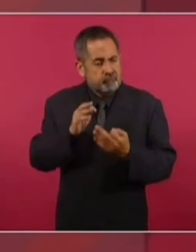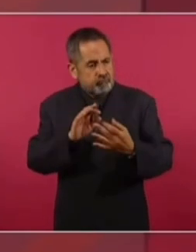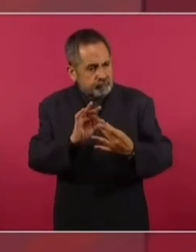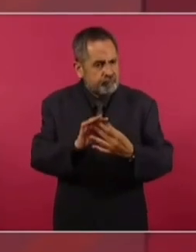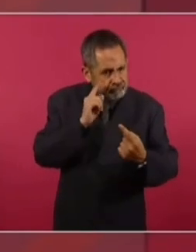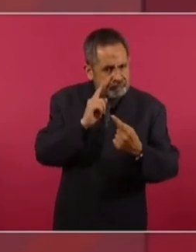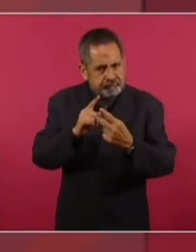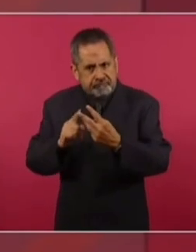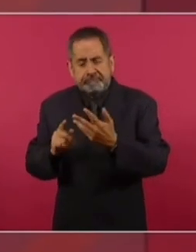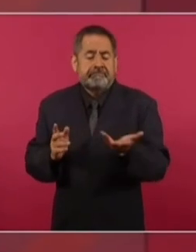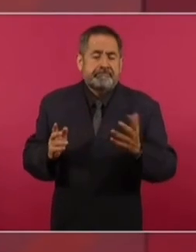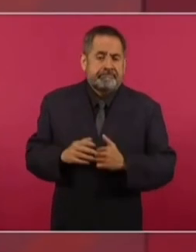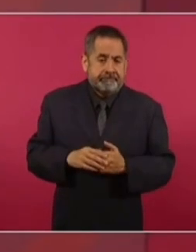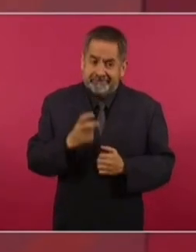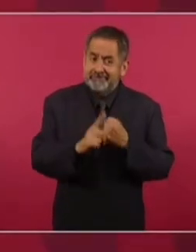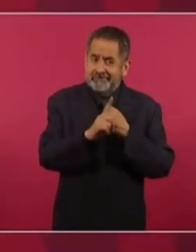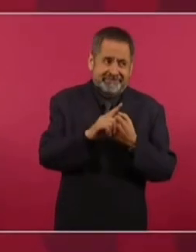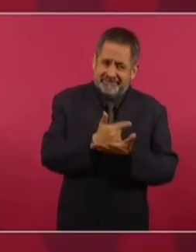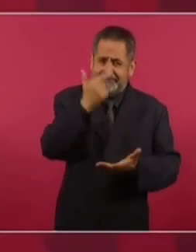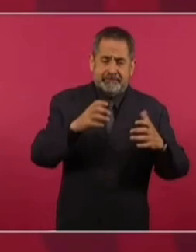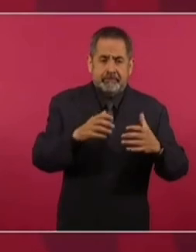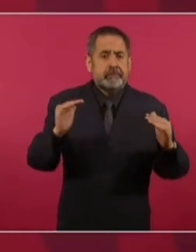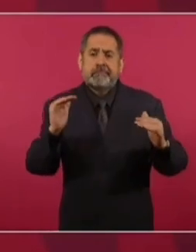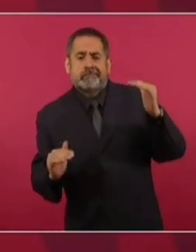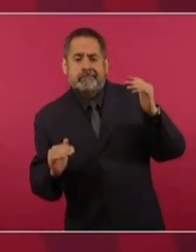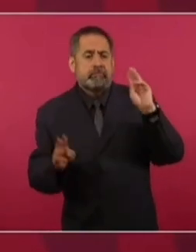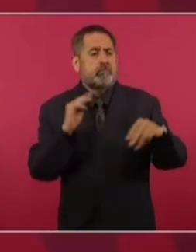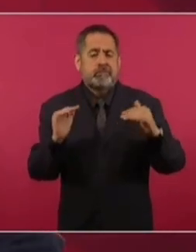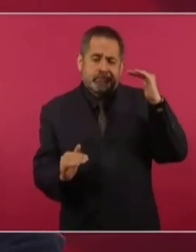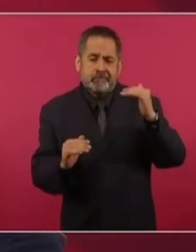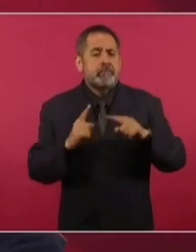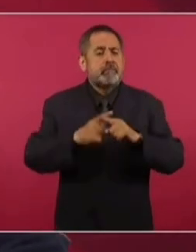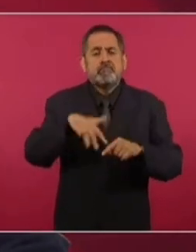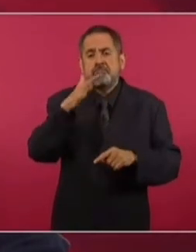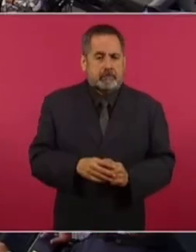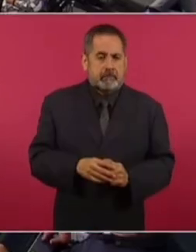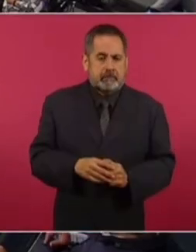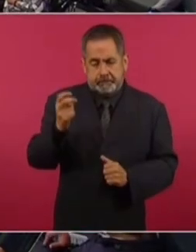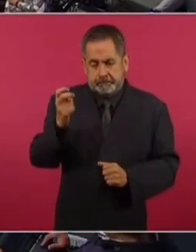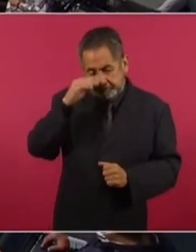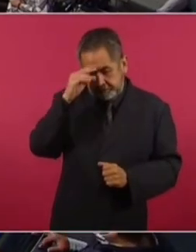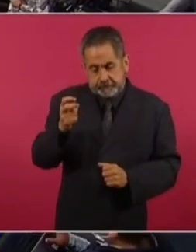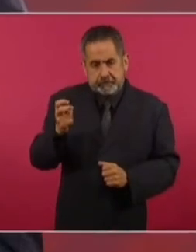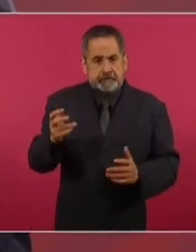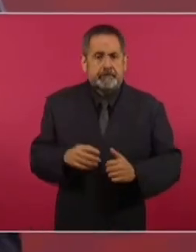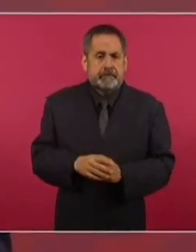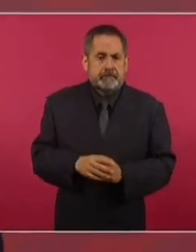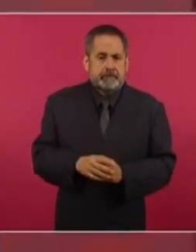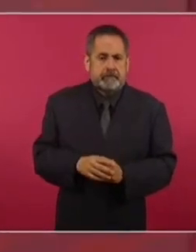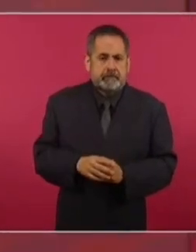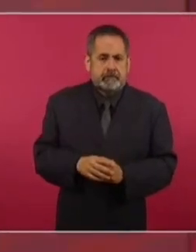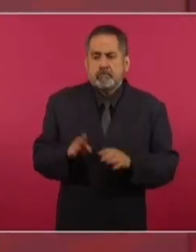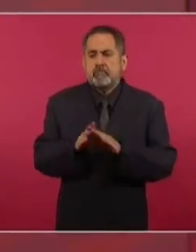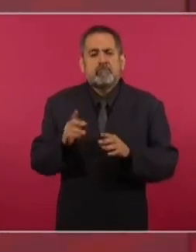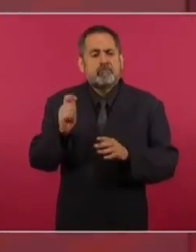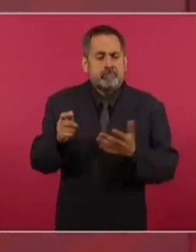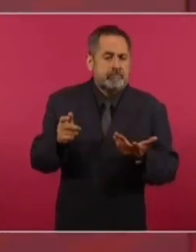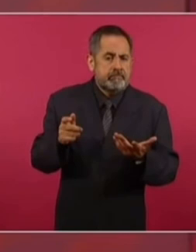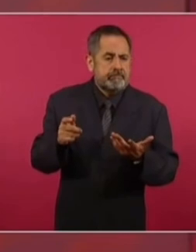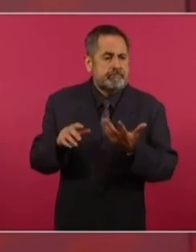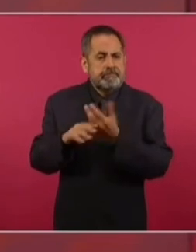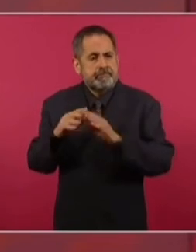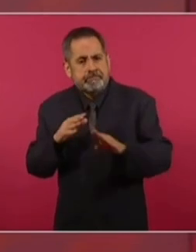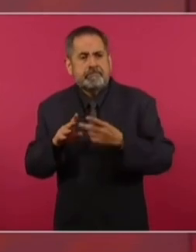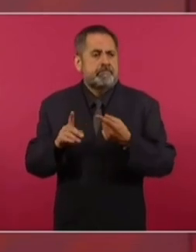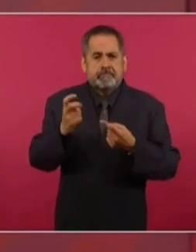enfrentar el problema grave de la desigualdad y de la corrupción en el mundo. Por eso, pues la migración,